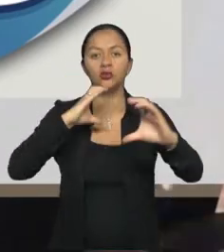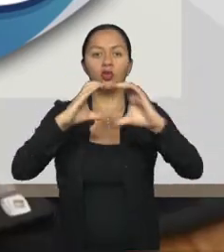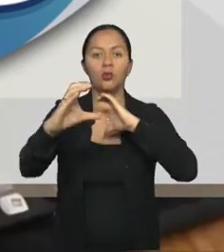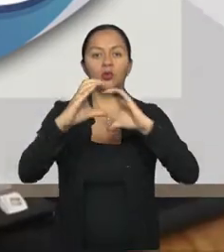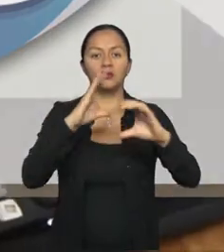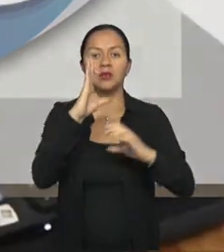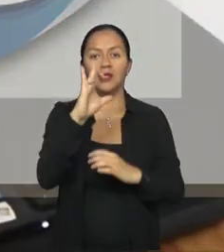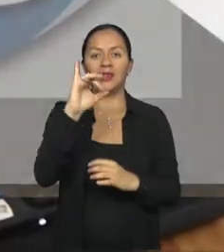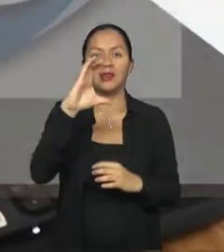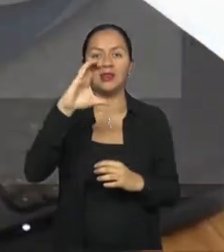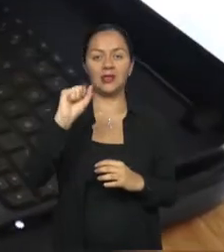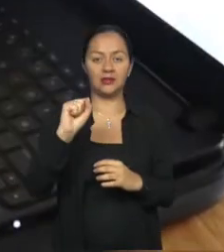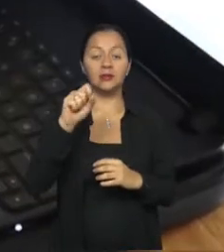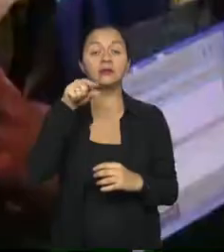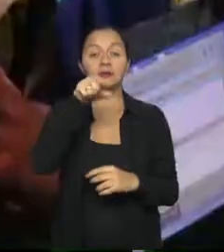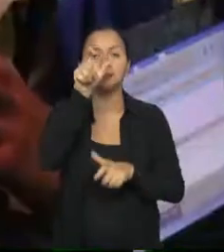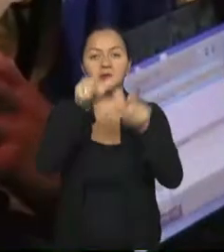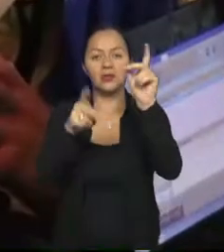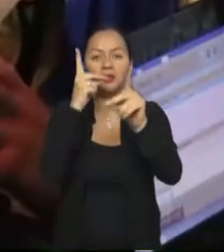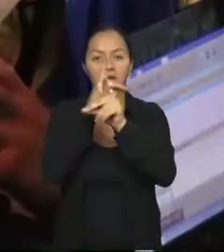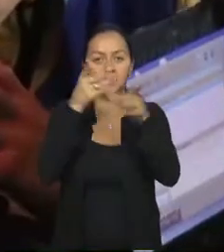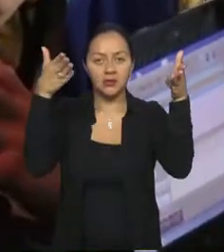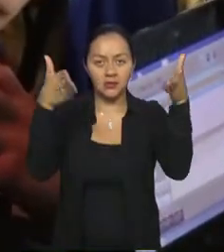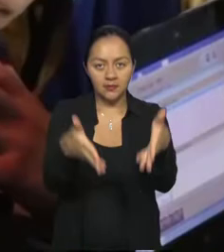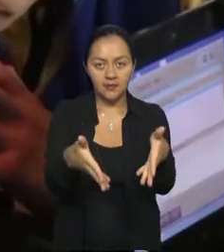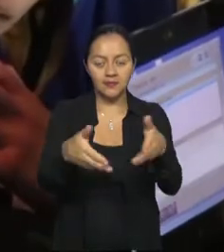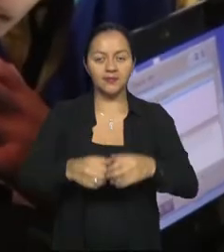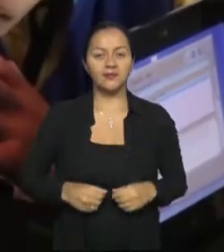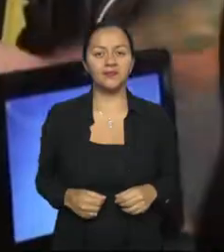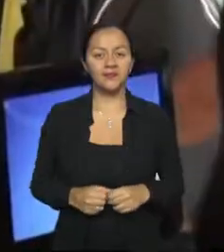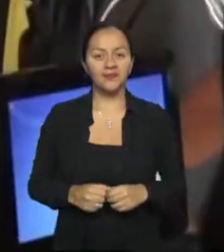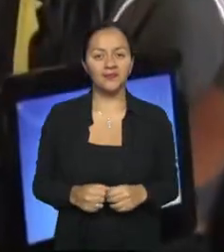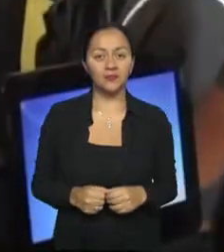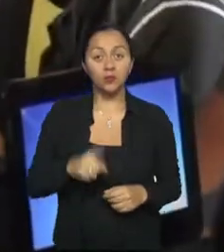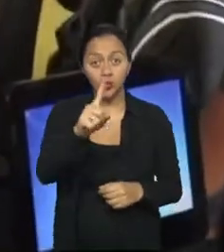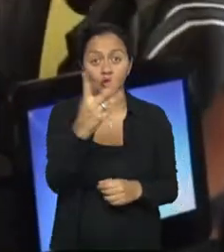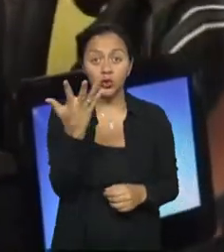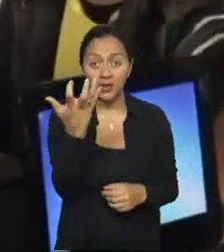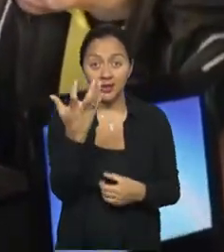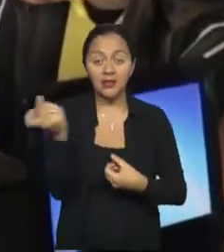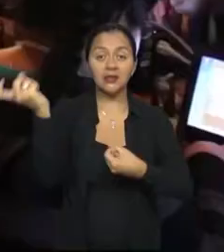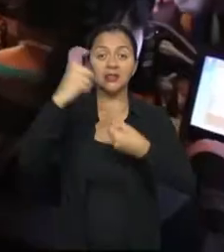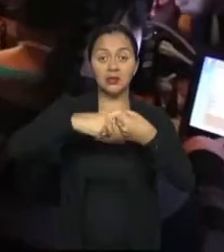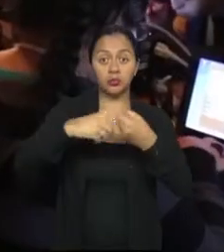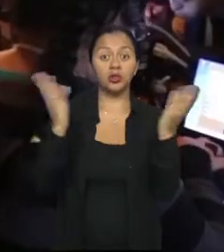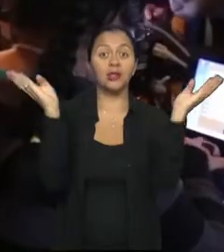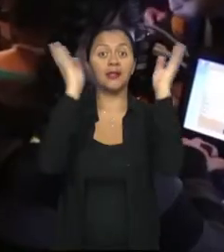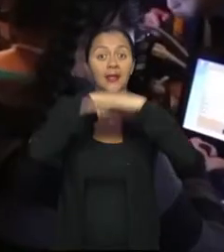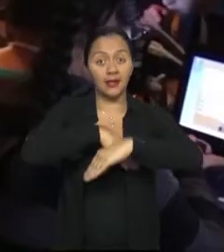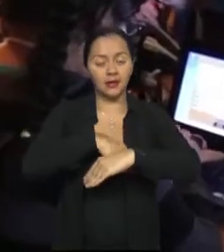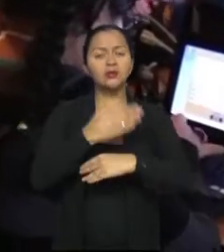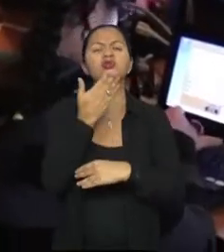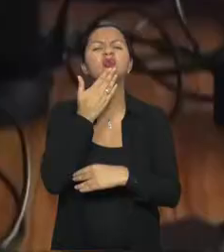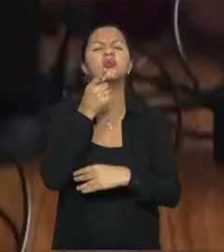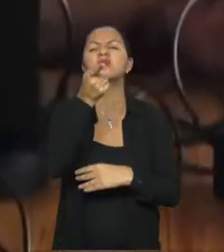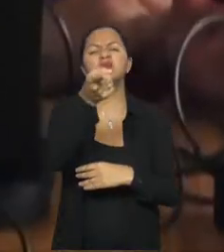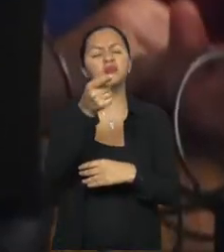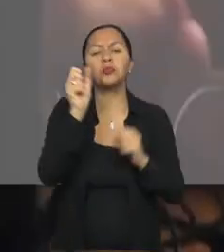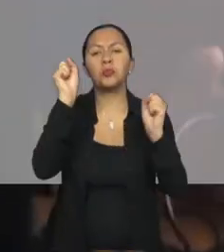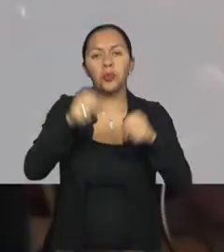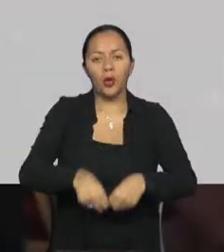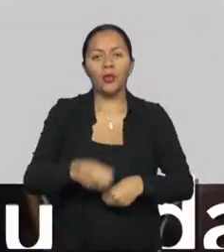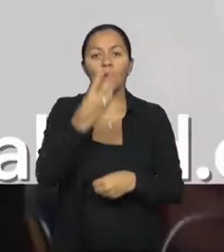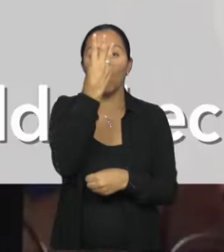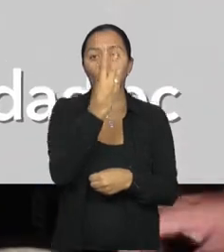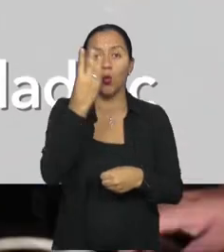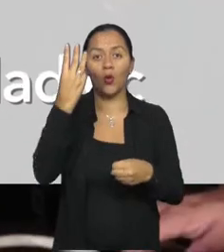comunicación TIC para personas con discapacidad. Si deseas inscribirte de forma gratuita a estos eventos, accede a la página